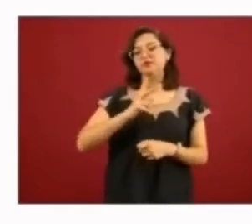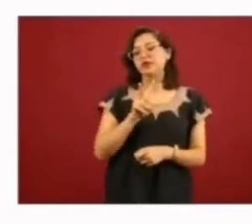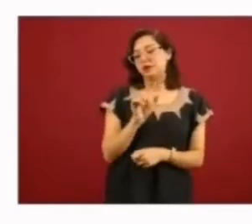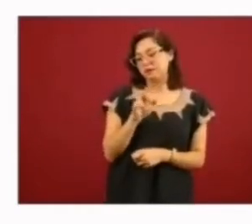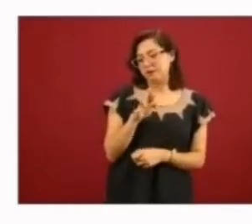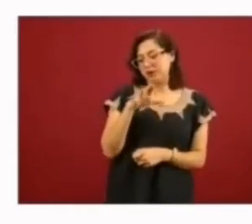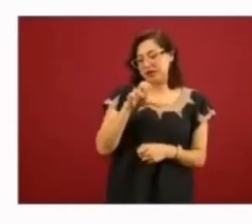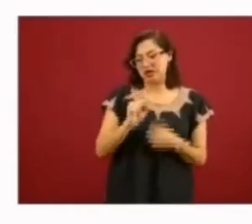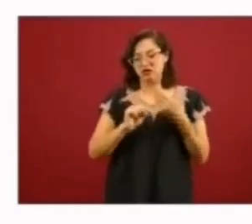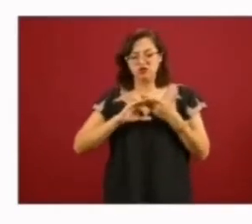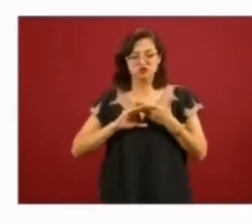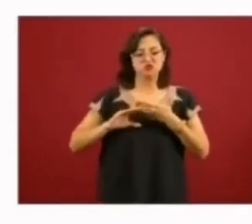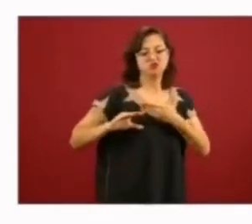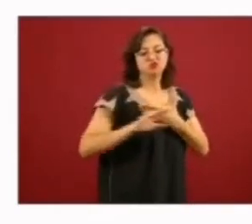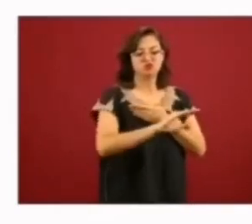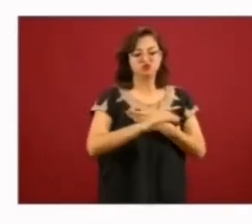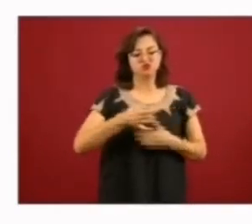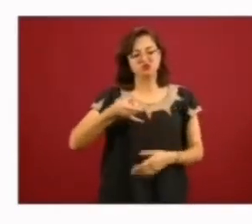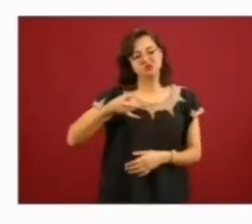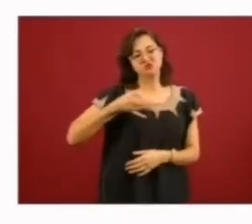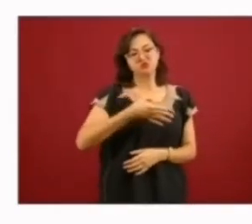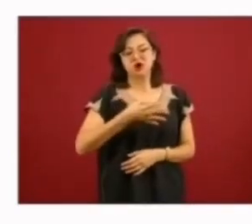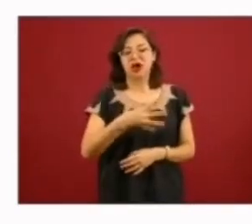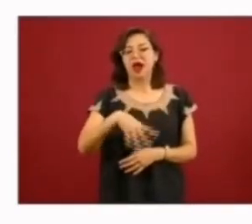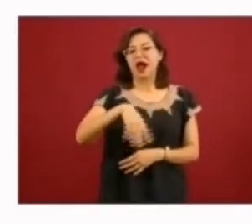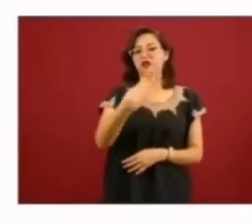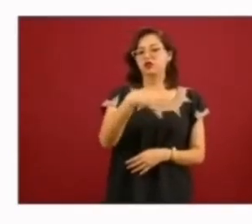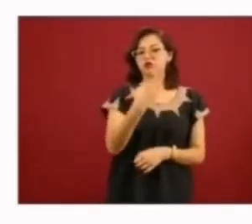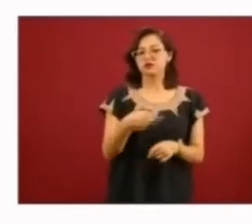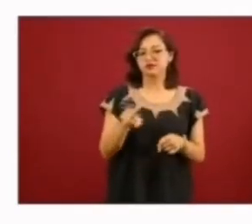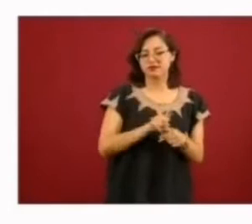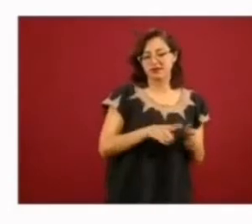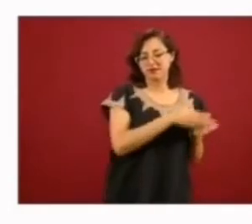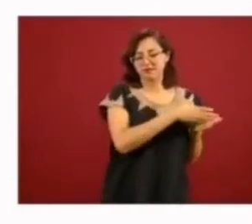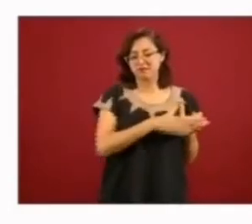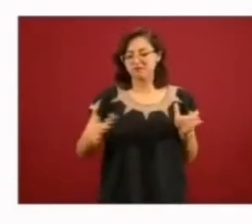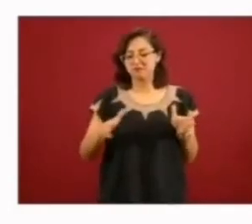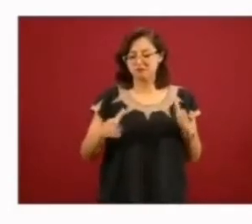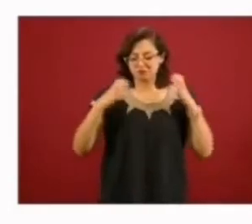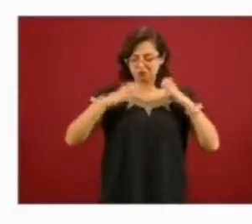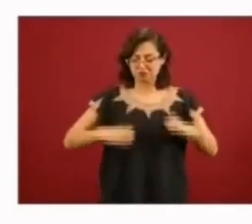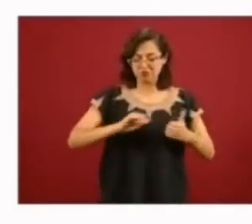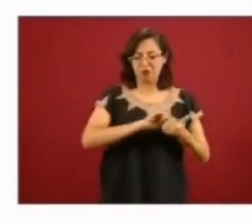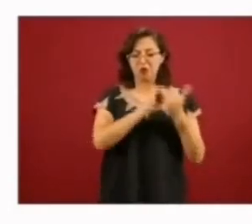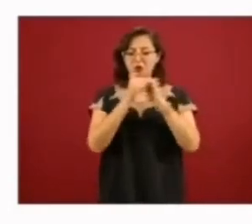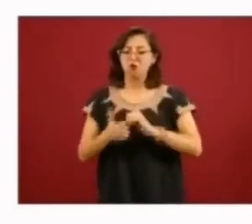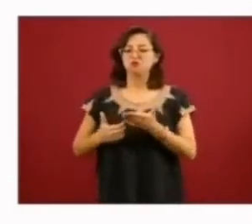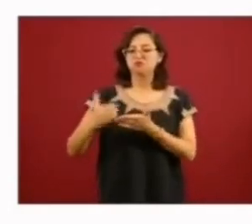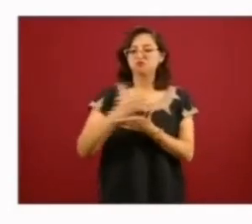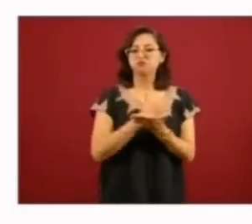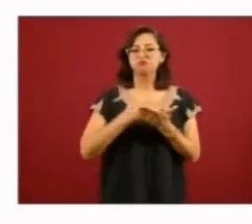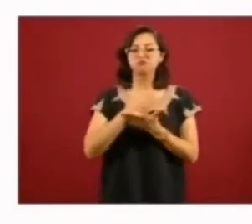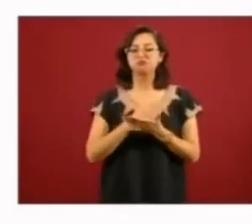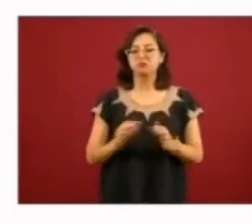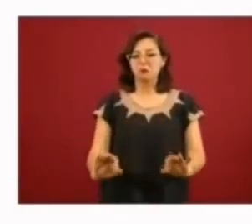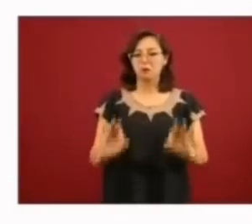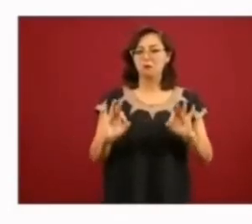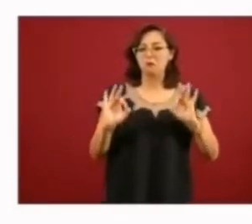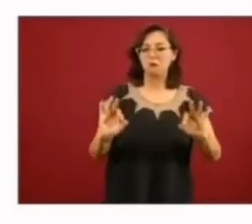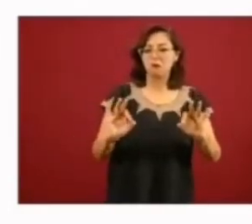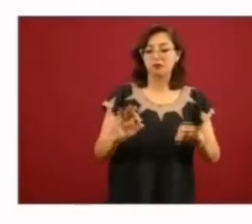periodo hasta de 14 días y deja a la persona sin secuelas, sin daños. En las personas que